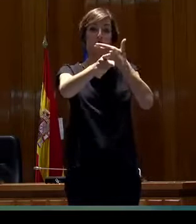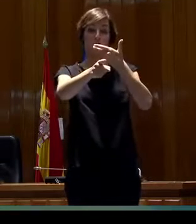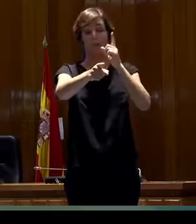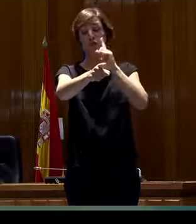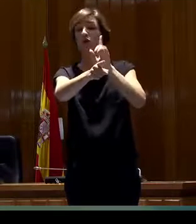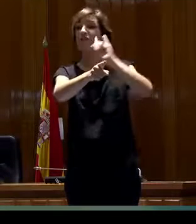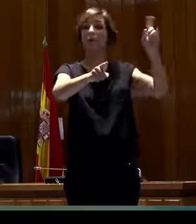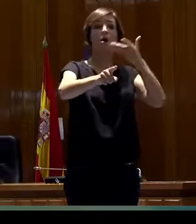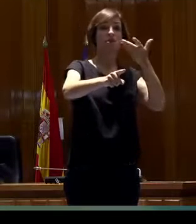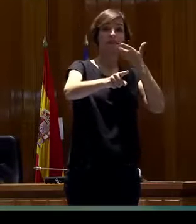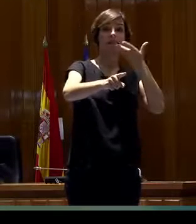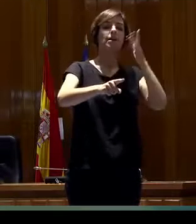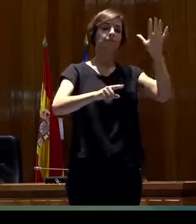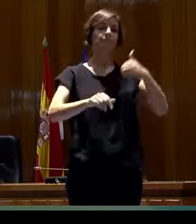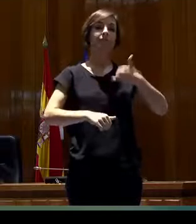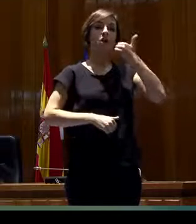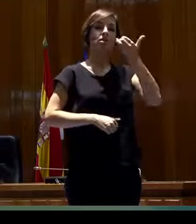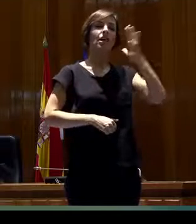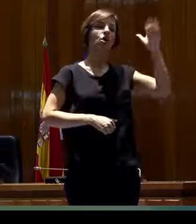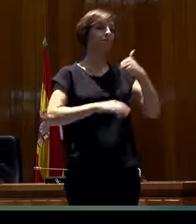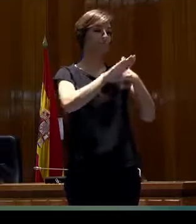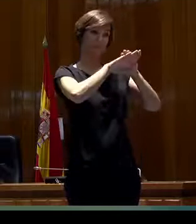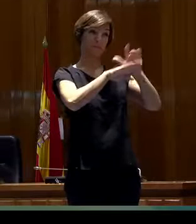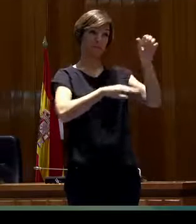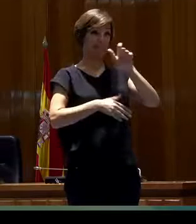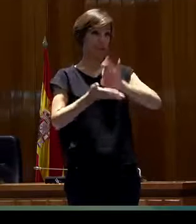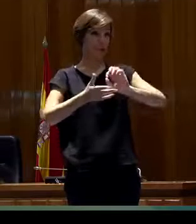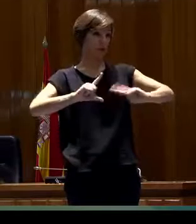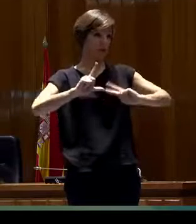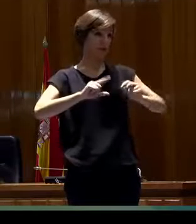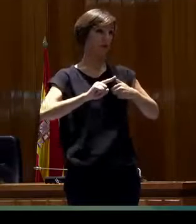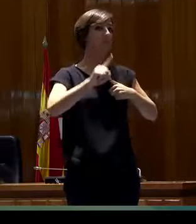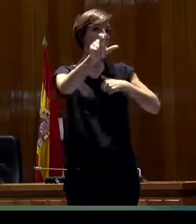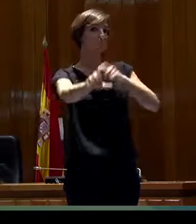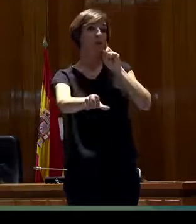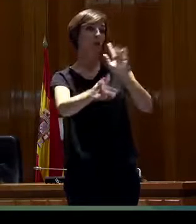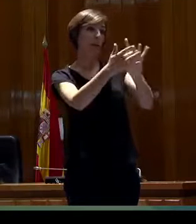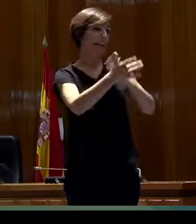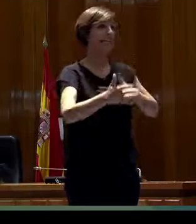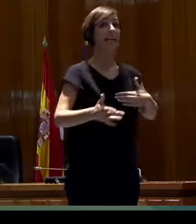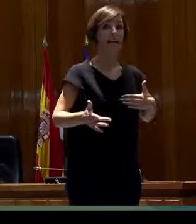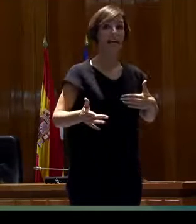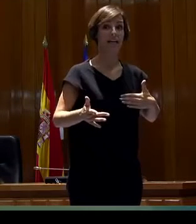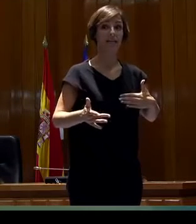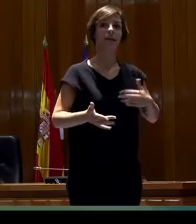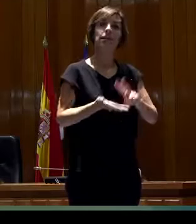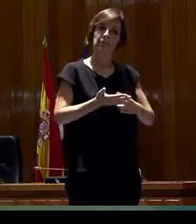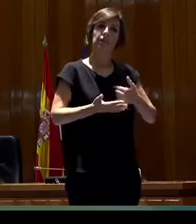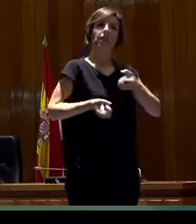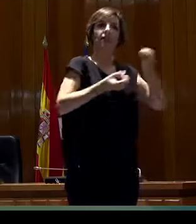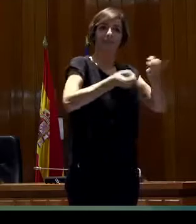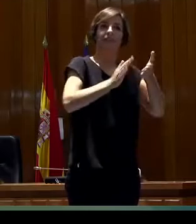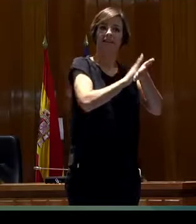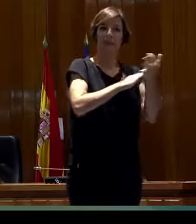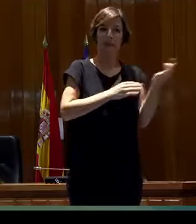pues hay que explicarle, mira, esto es un servicio de videointerpretación, tengo una persona sorda que desea hablar con usted. Todo eso a veces hay que explicarlo. Ese es el